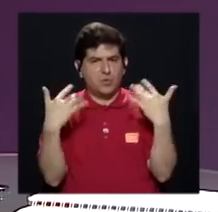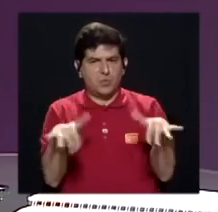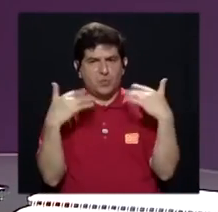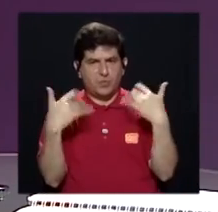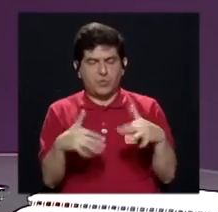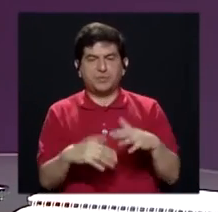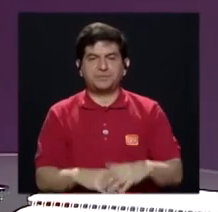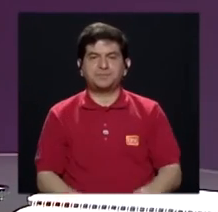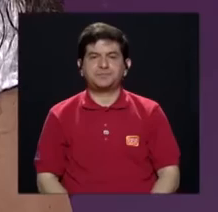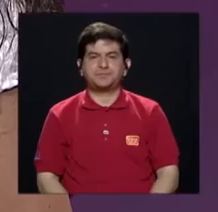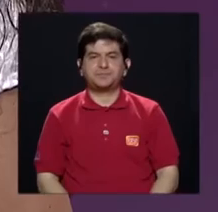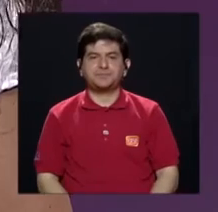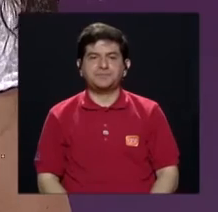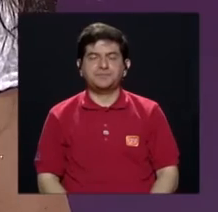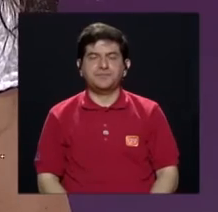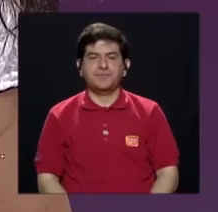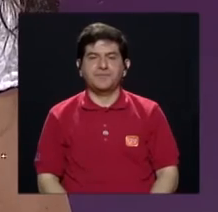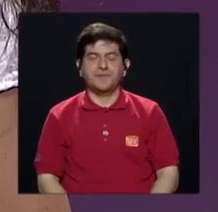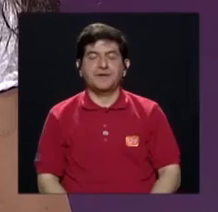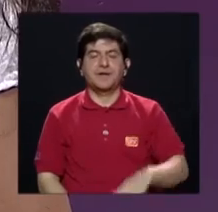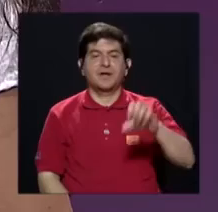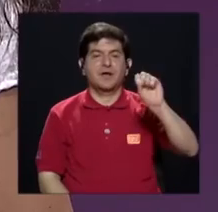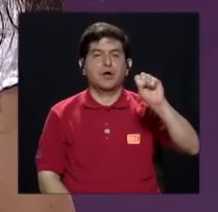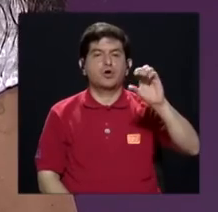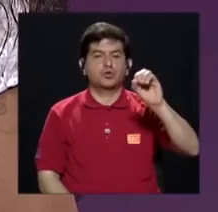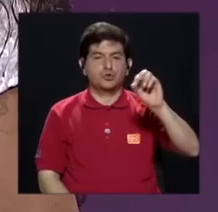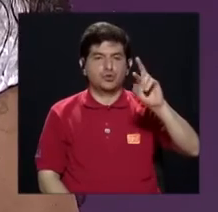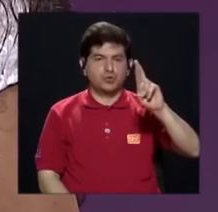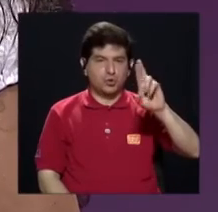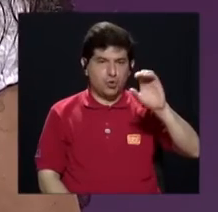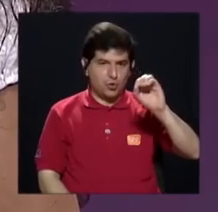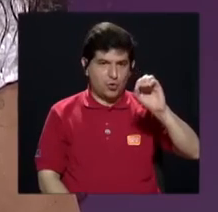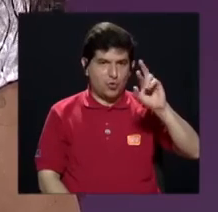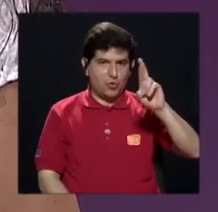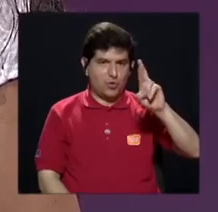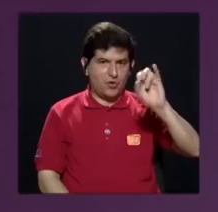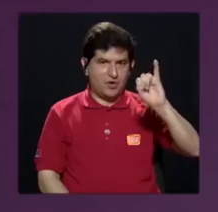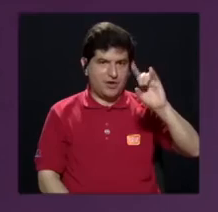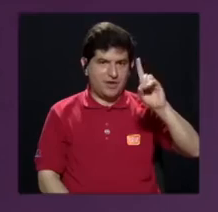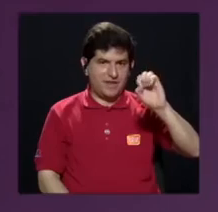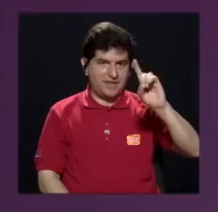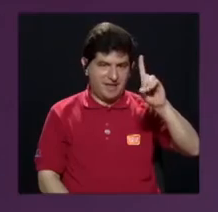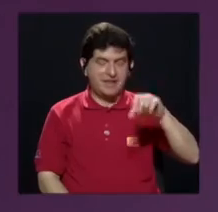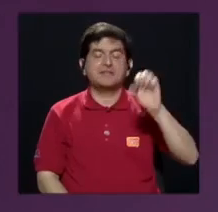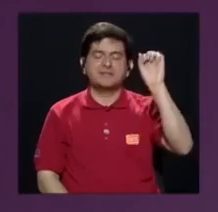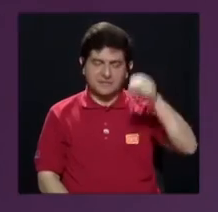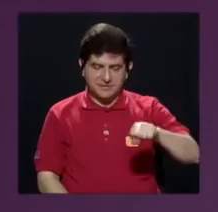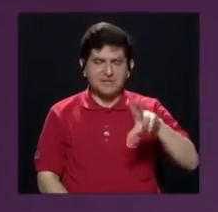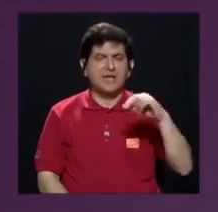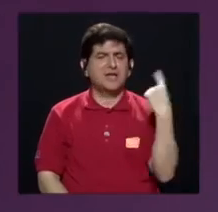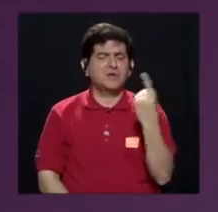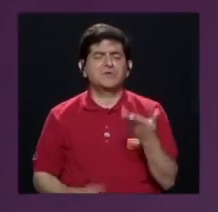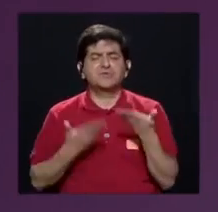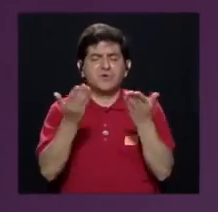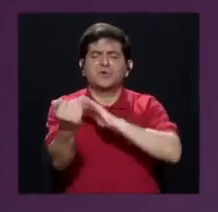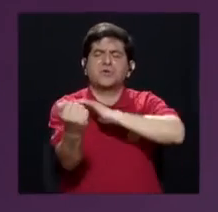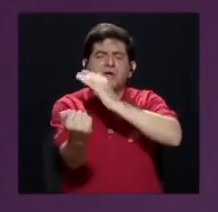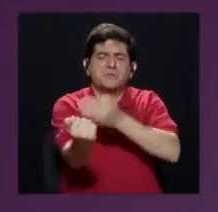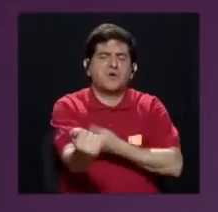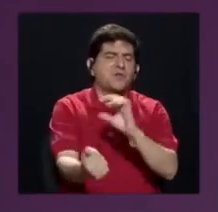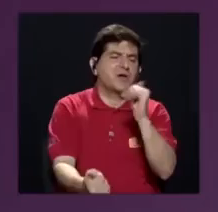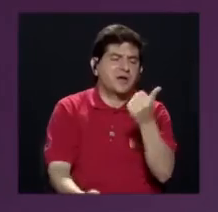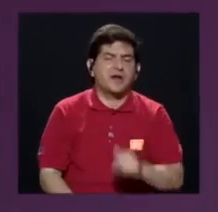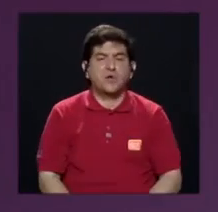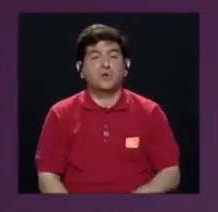Claro. Sororidad. Sororidad. Y no estar colocando siempre el poder en otros, ¿no? En el